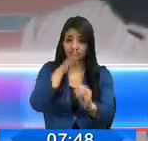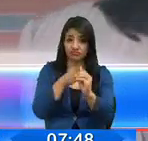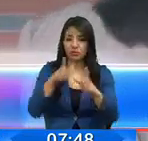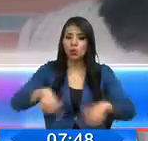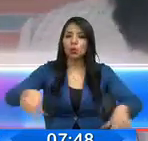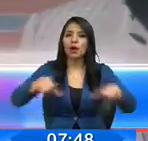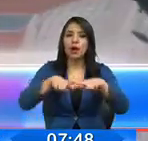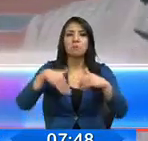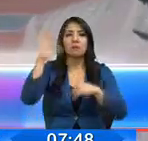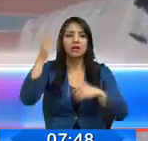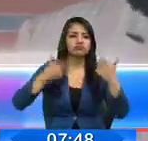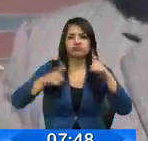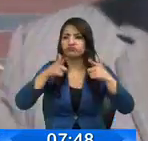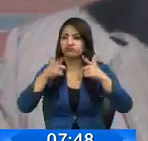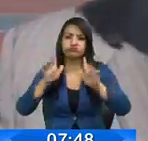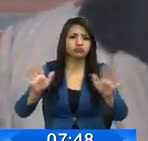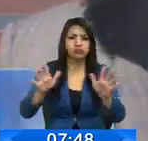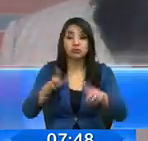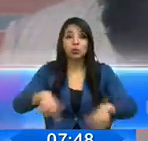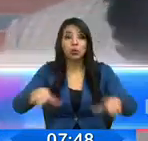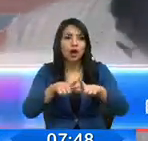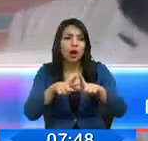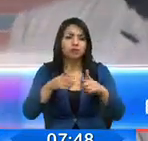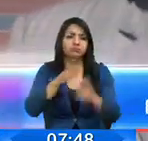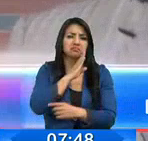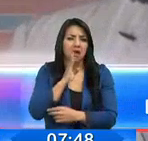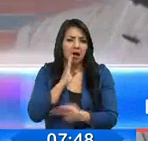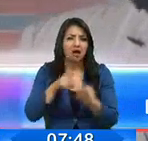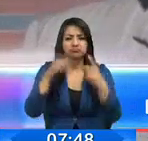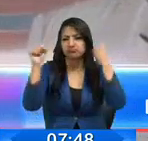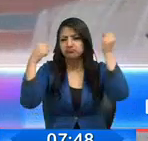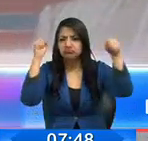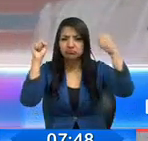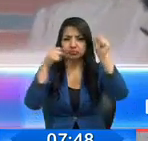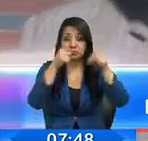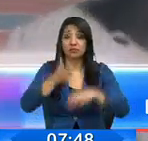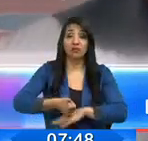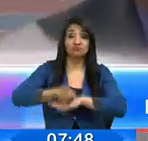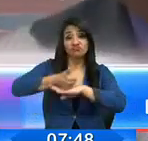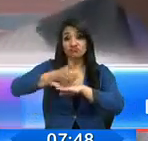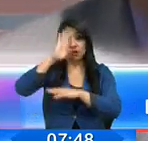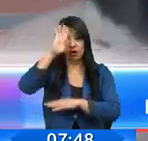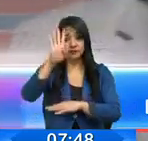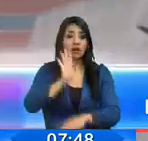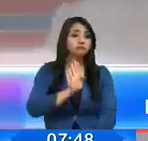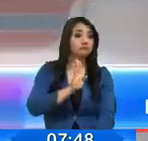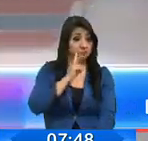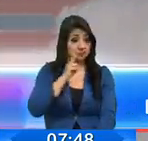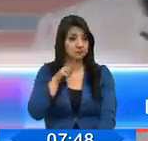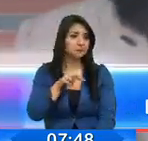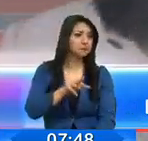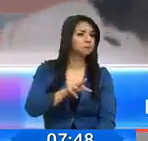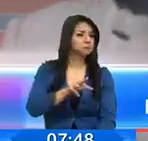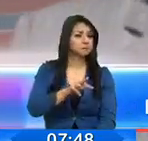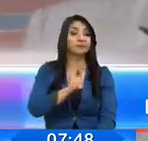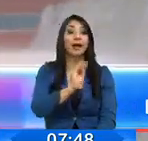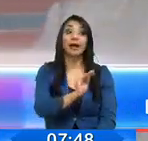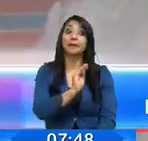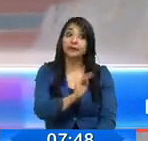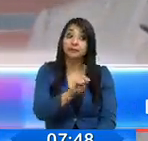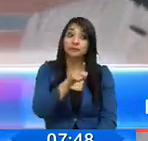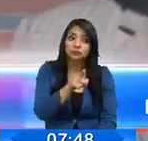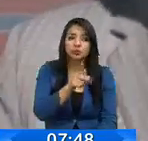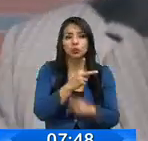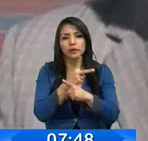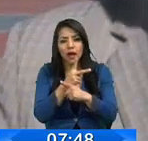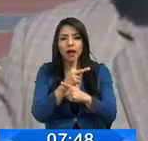sitios de consumo de bebidas alcohólicas, en sitios de diversión nocturna, donde nuestros agentes están previniendo, están concientizando, están